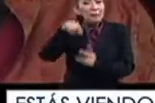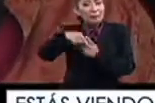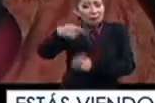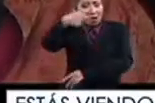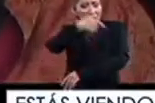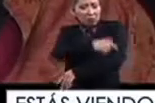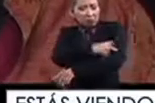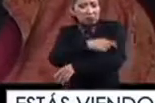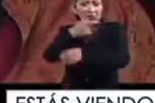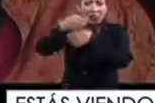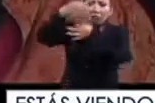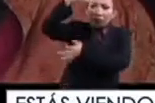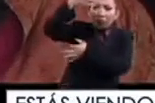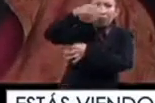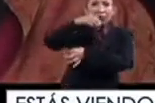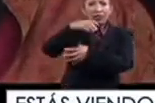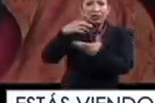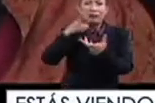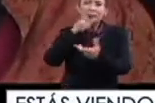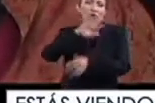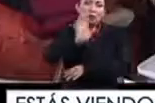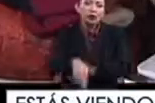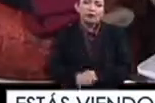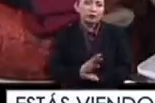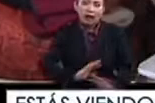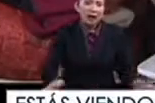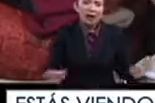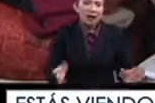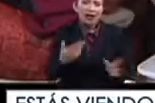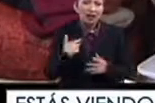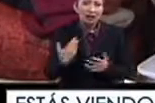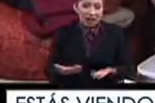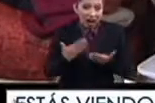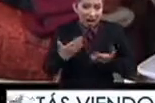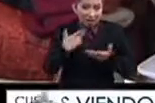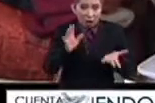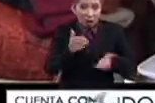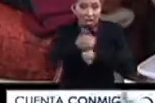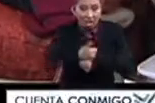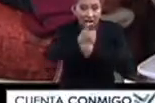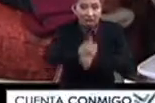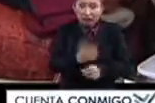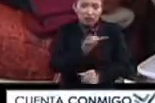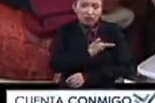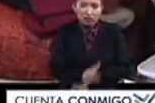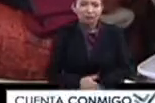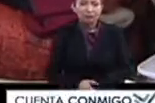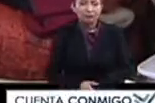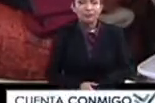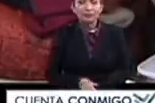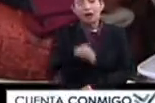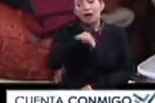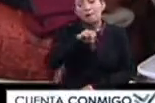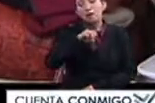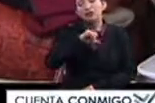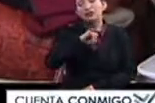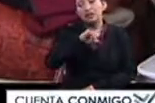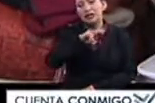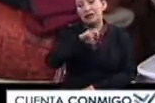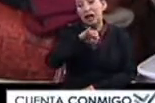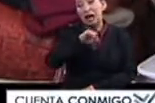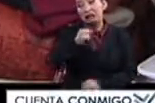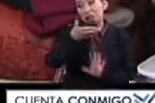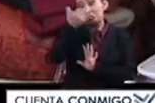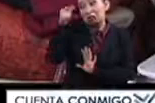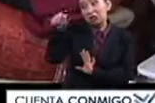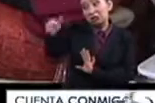y a poner sueros y todo lo demás, prefiero morirme. No tengo muchas ganas, no tengo muchas ganas. Claro. Bueno, Monsiváis no sé si